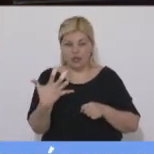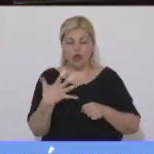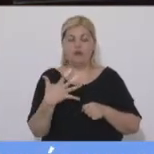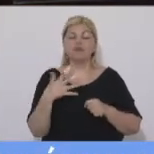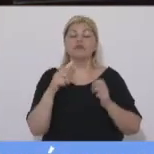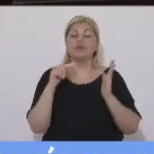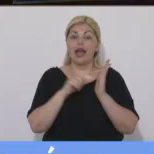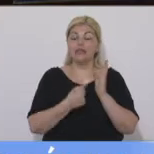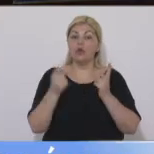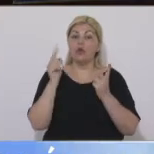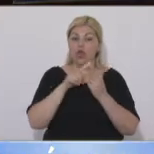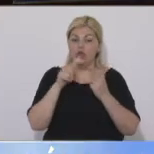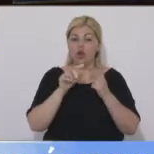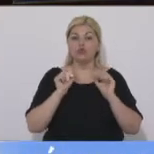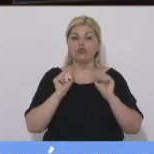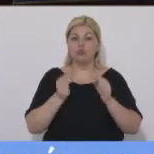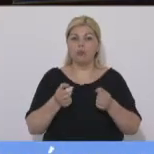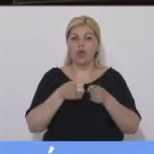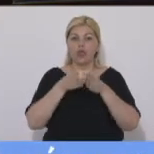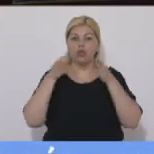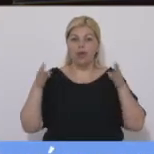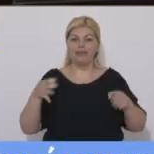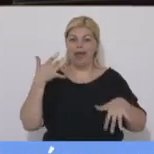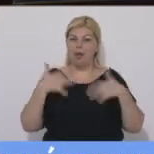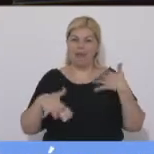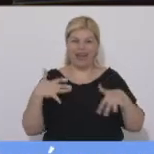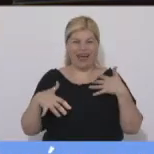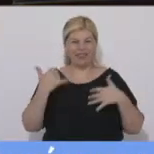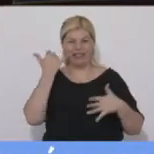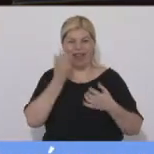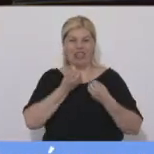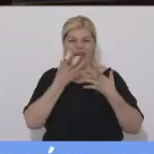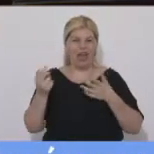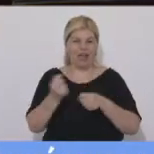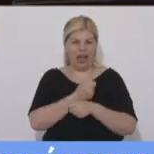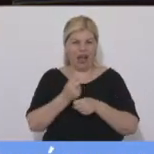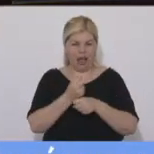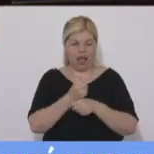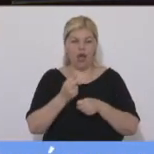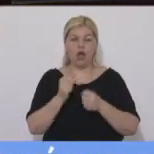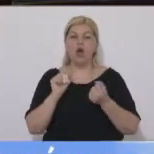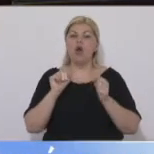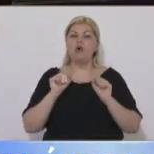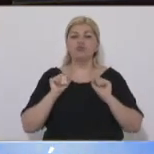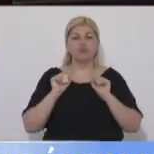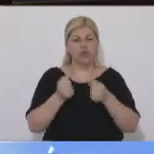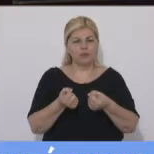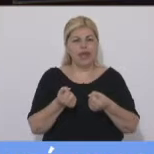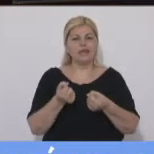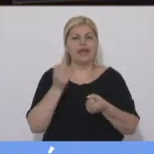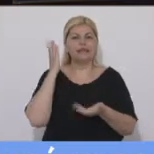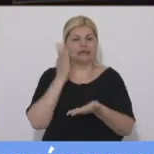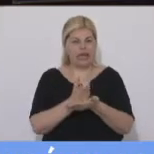2. Suspéndase por el plazo de emergencia declarada la ejecución de sentencias, actos procesales administrativos,